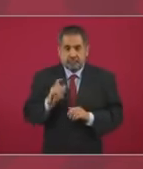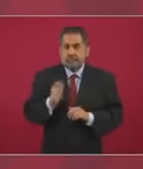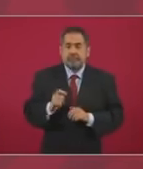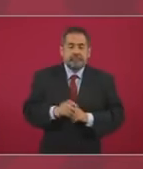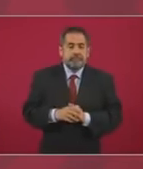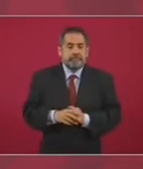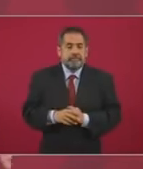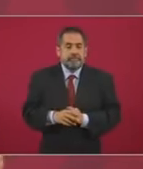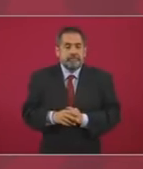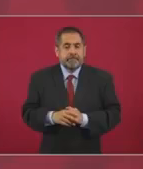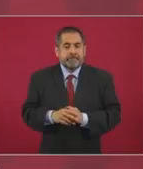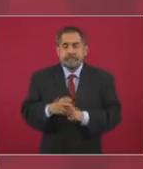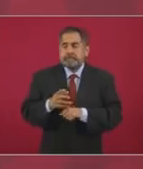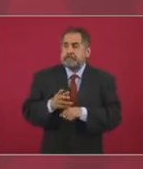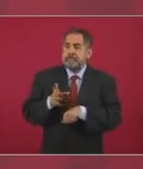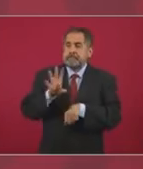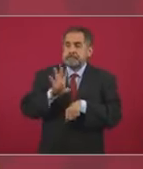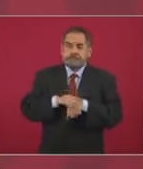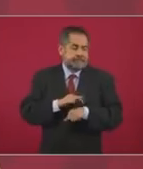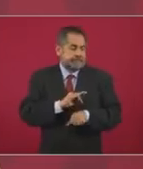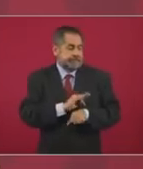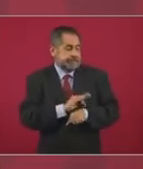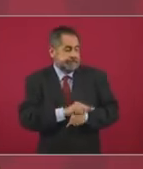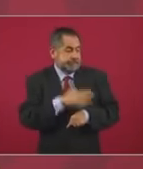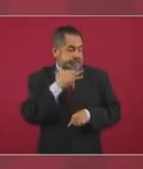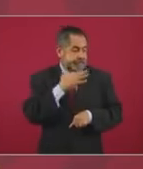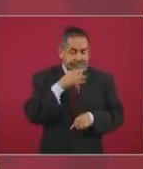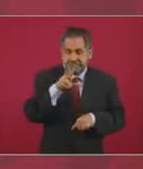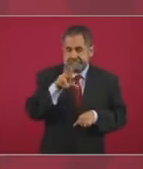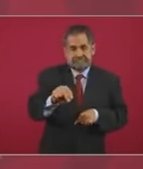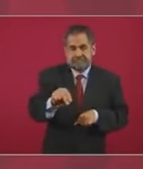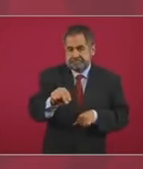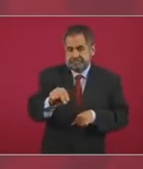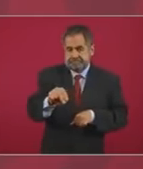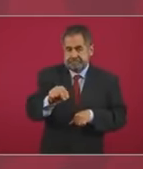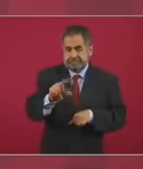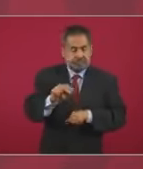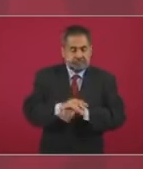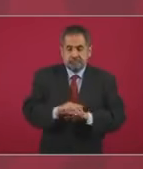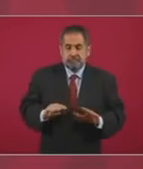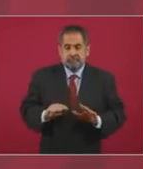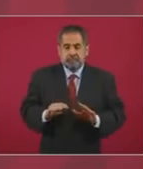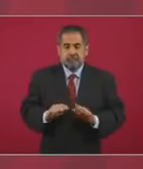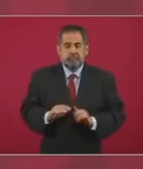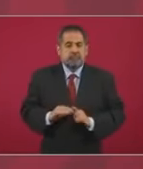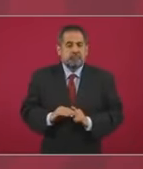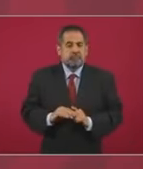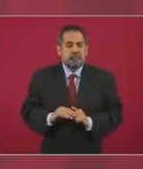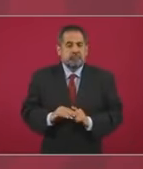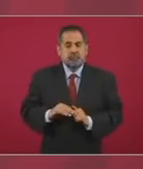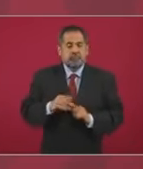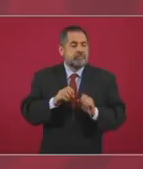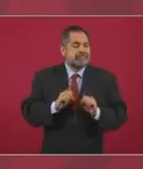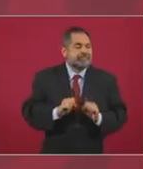no se permite la corrupción y no hay